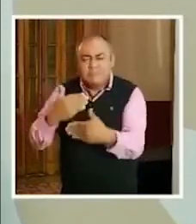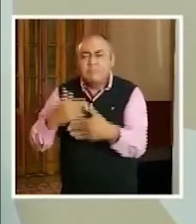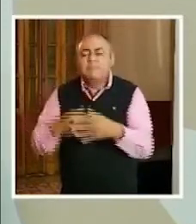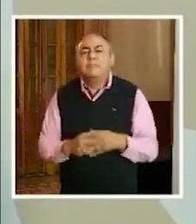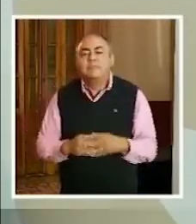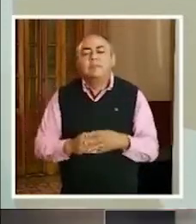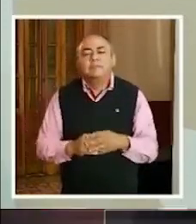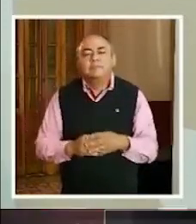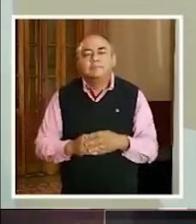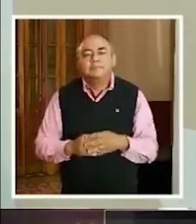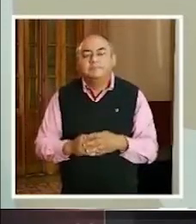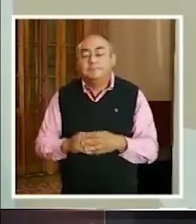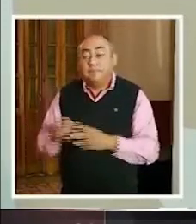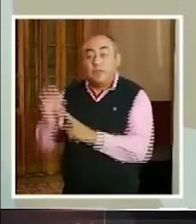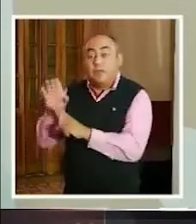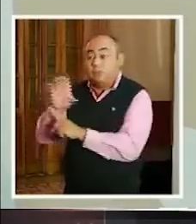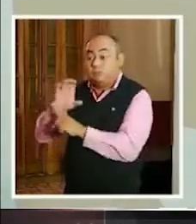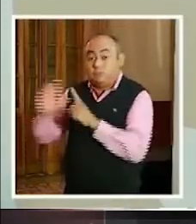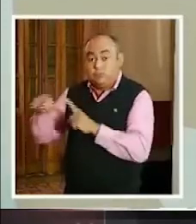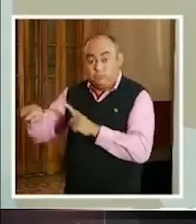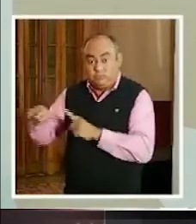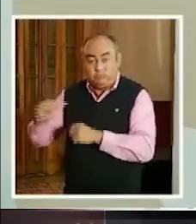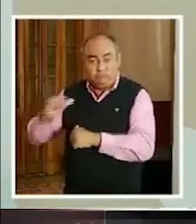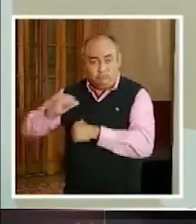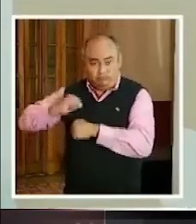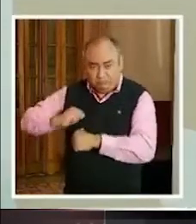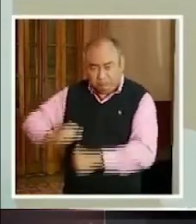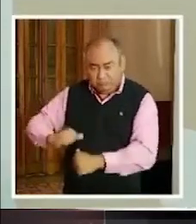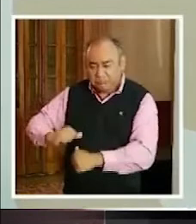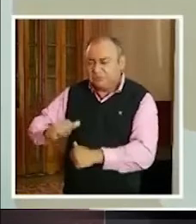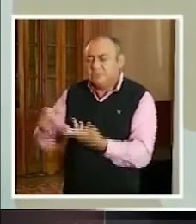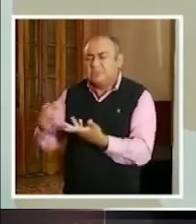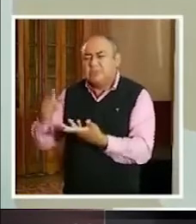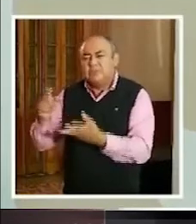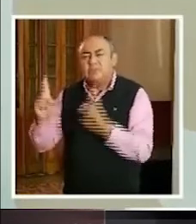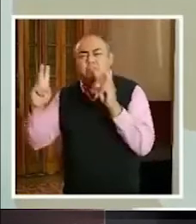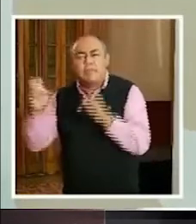El Comité de Seguridad en Materia de Salud